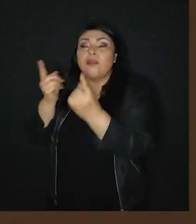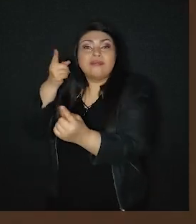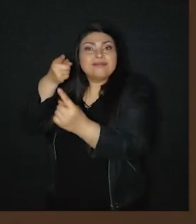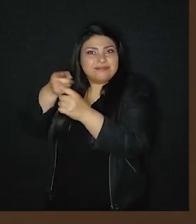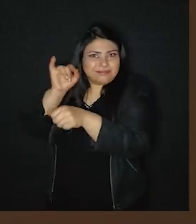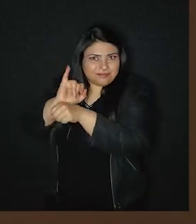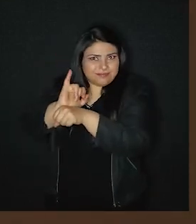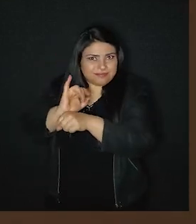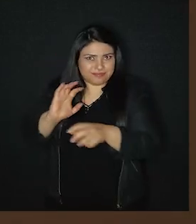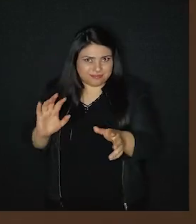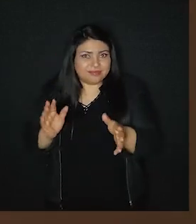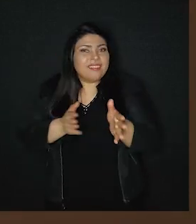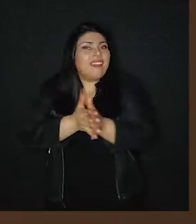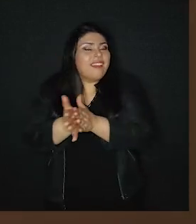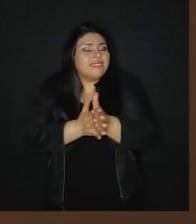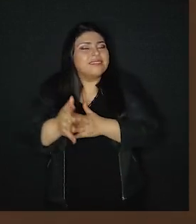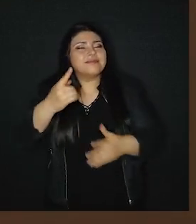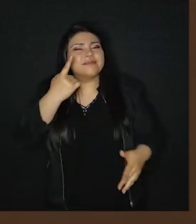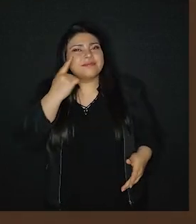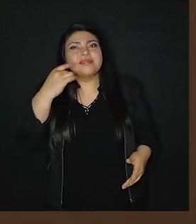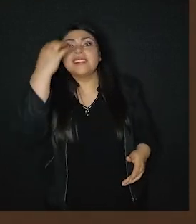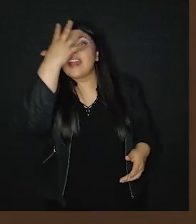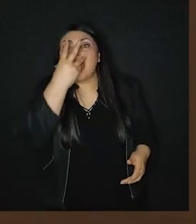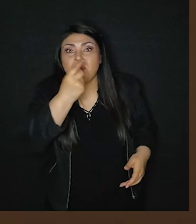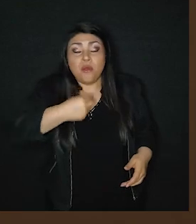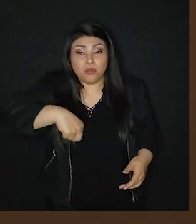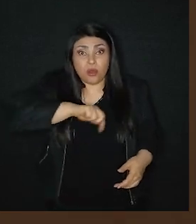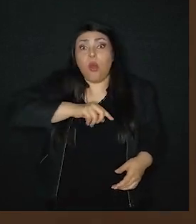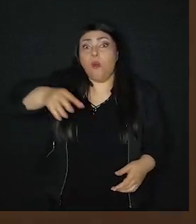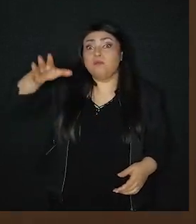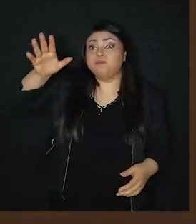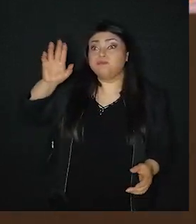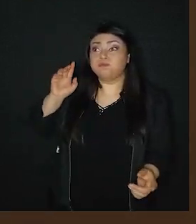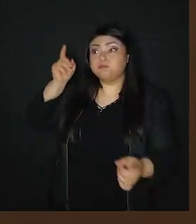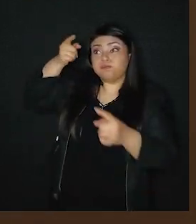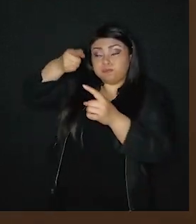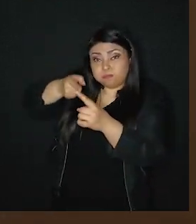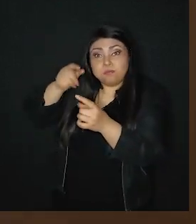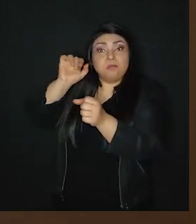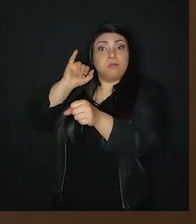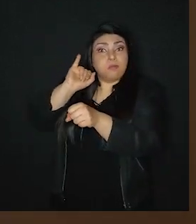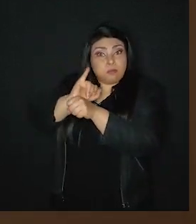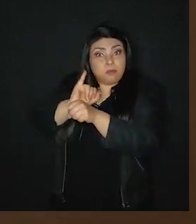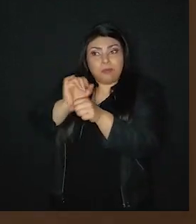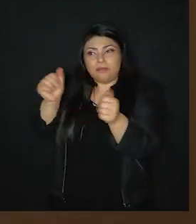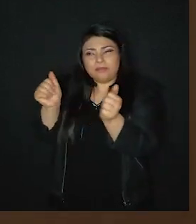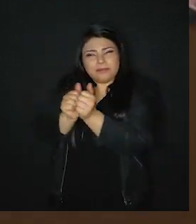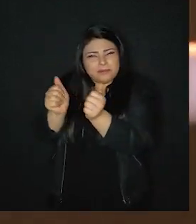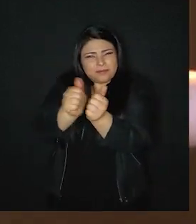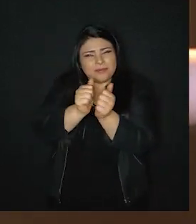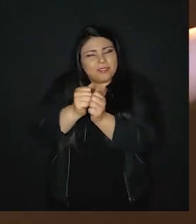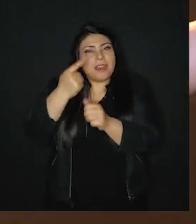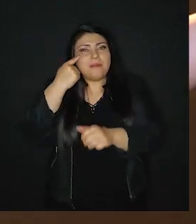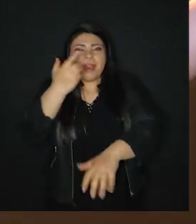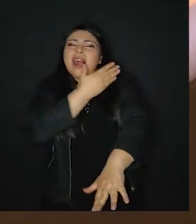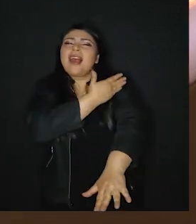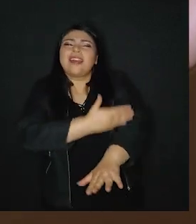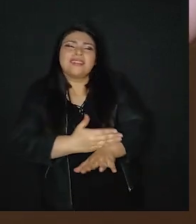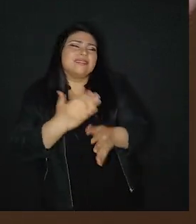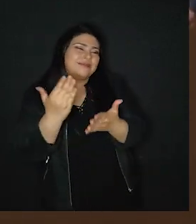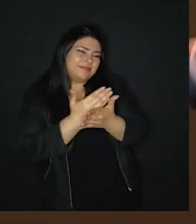aprovechando uno de ellos hay algo hermoso cuando nos congregamos entonces te voy a llevar durante la historia de la Biblia